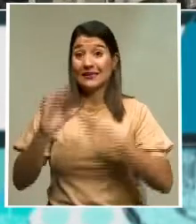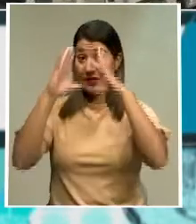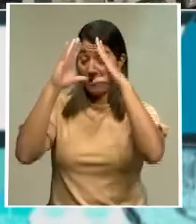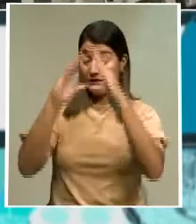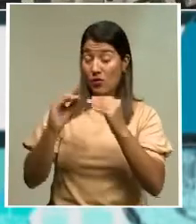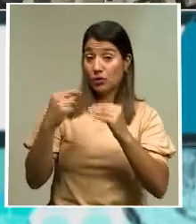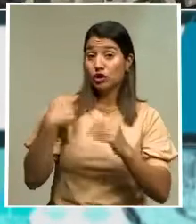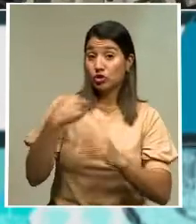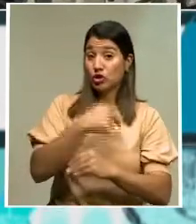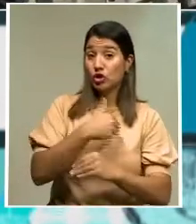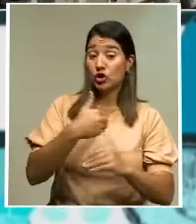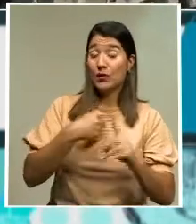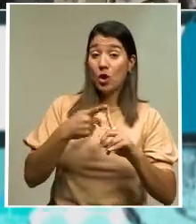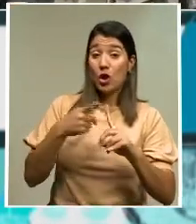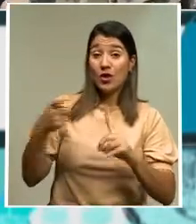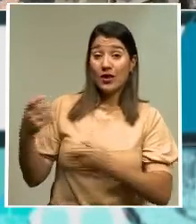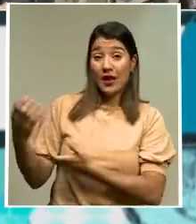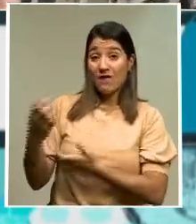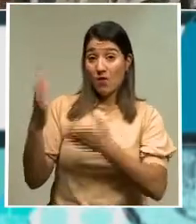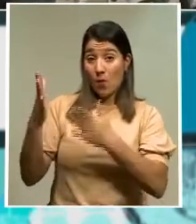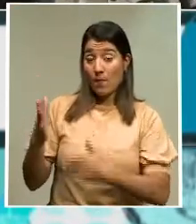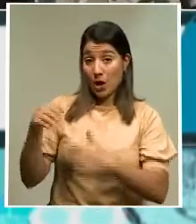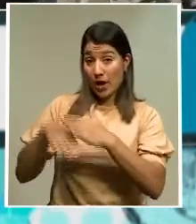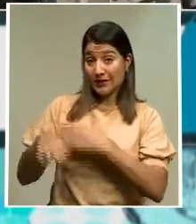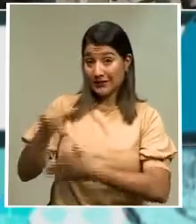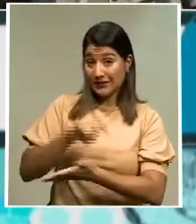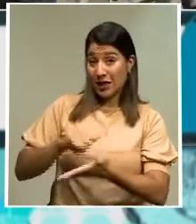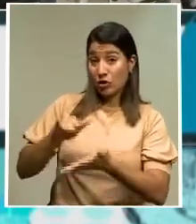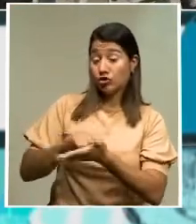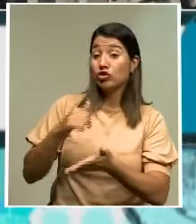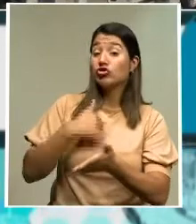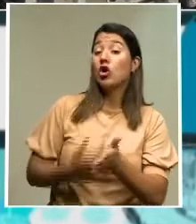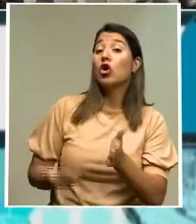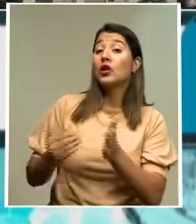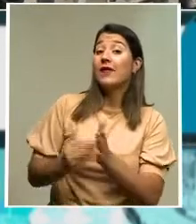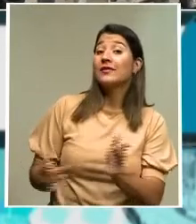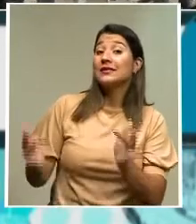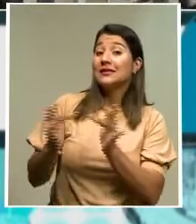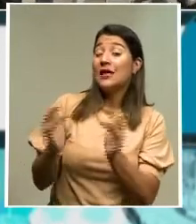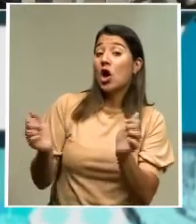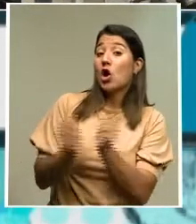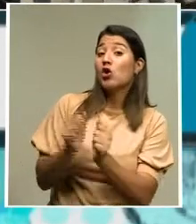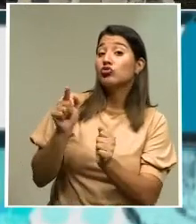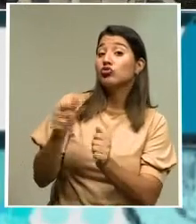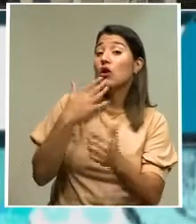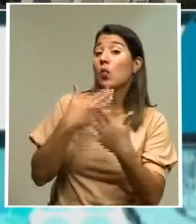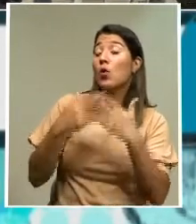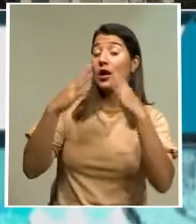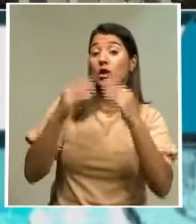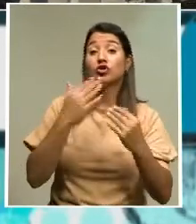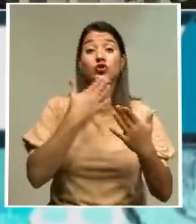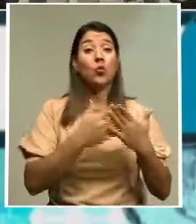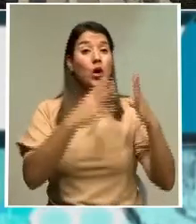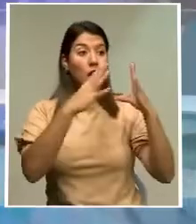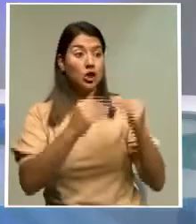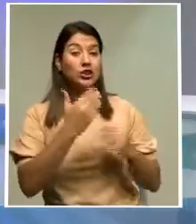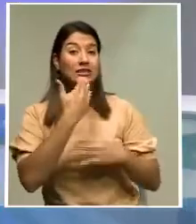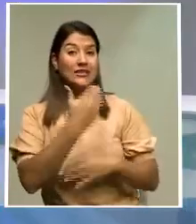información desde Bomberos en San José. Regreso con usted al estudio. Buenas noches. Buenas noches, gracias Andrés